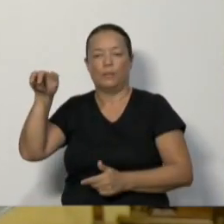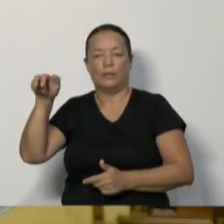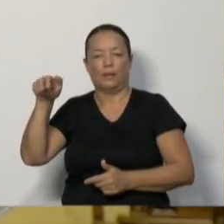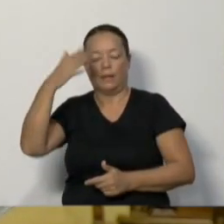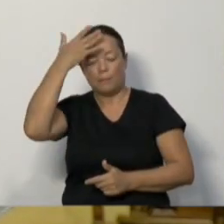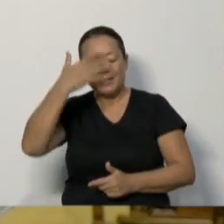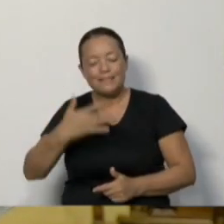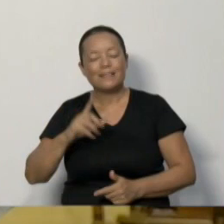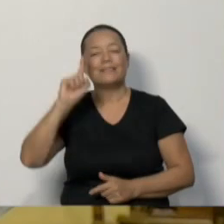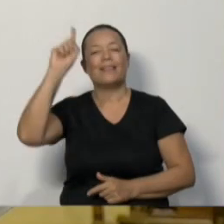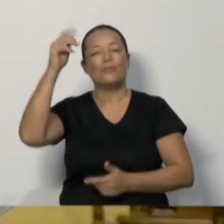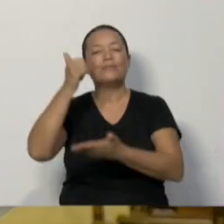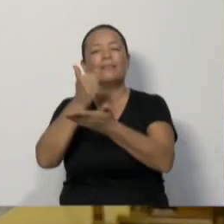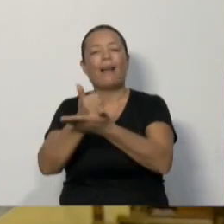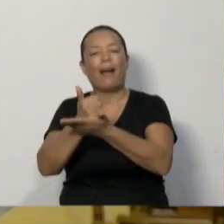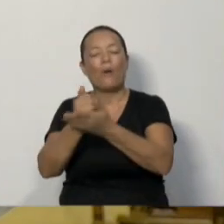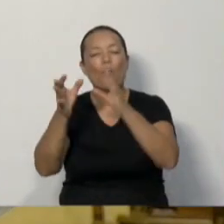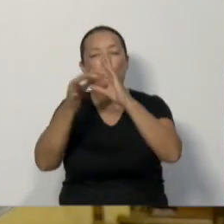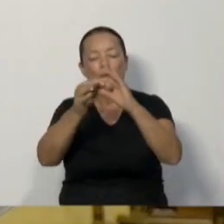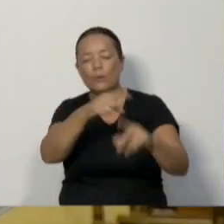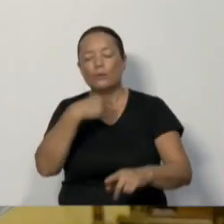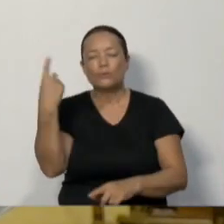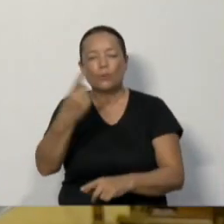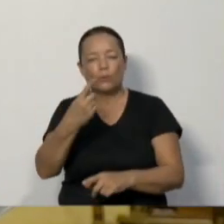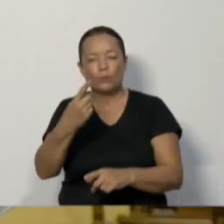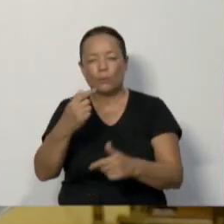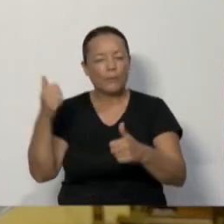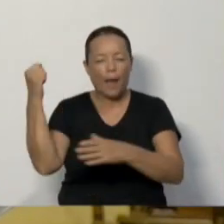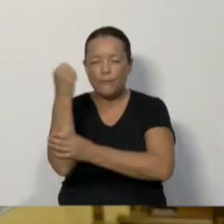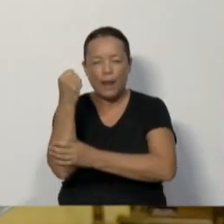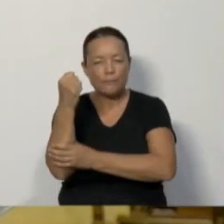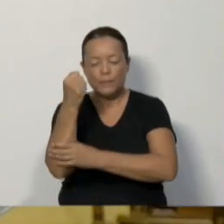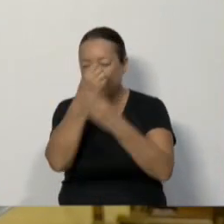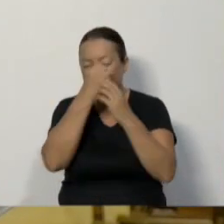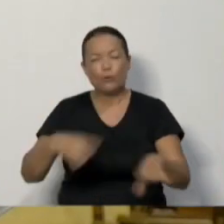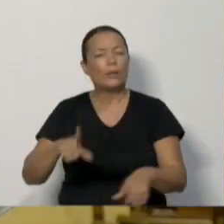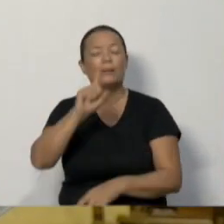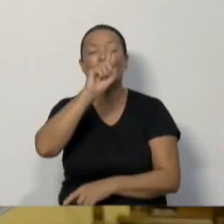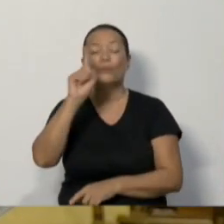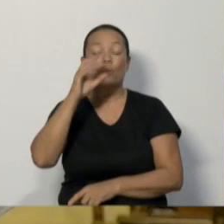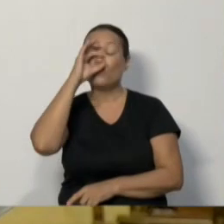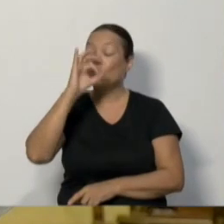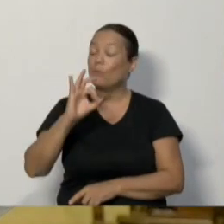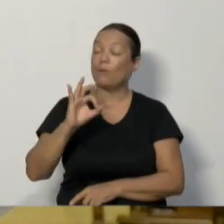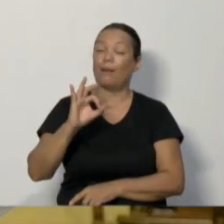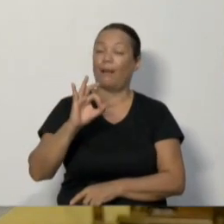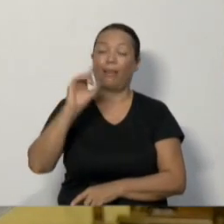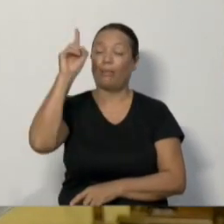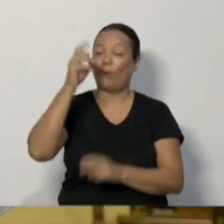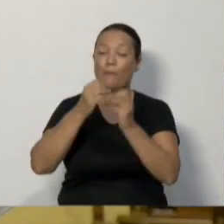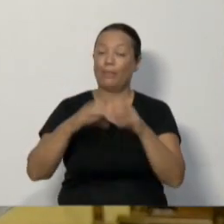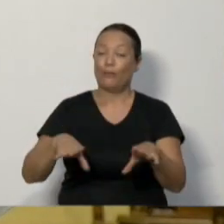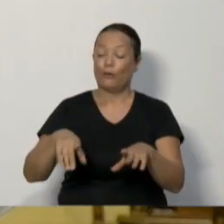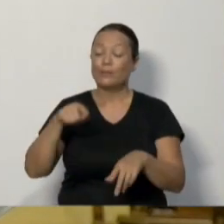Dios. Dios no abandonó a Abraham, aunque la vida se le estaba haciendo cuesta arriba, con esa